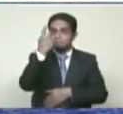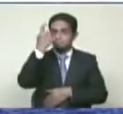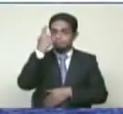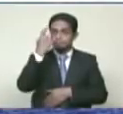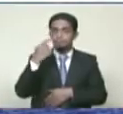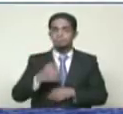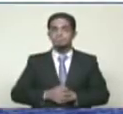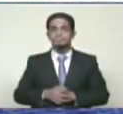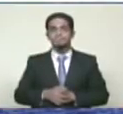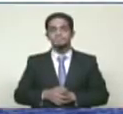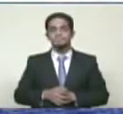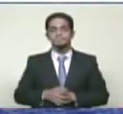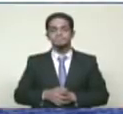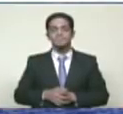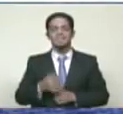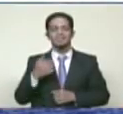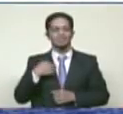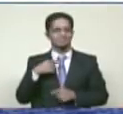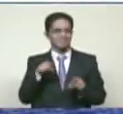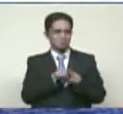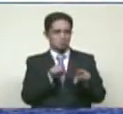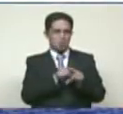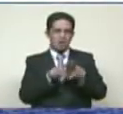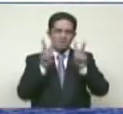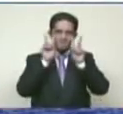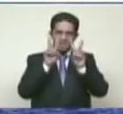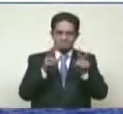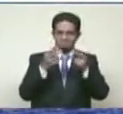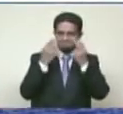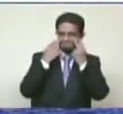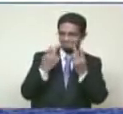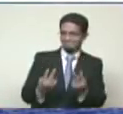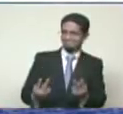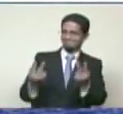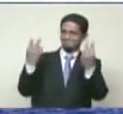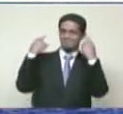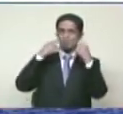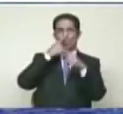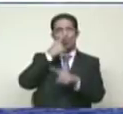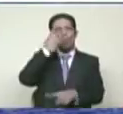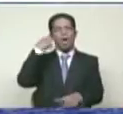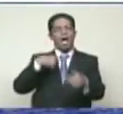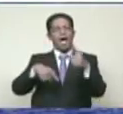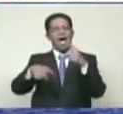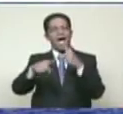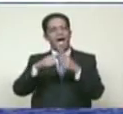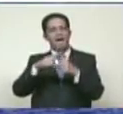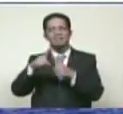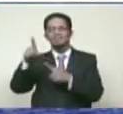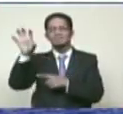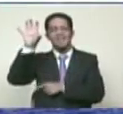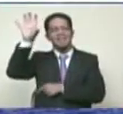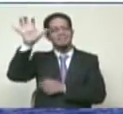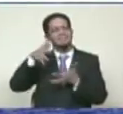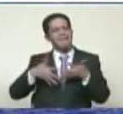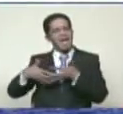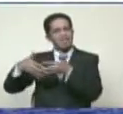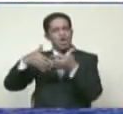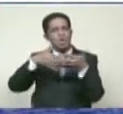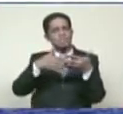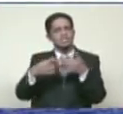Si viéramos para atrás hace un año y todo lo que el imperialismo nos ha tirado durante un año,